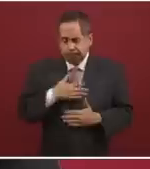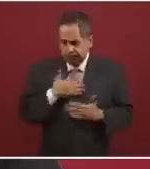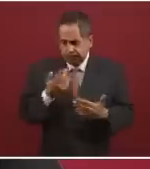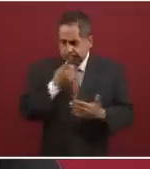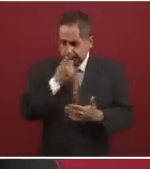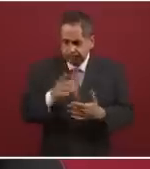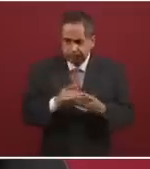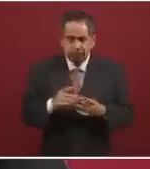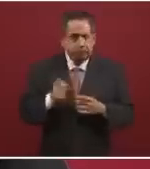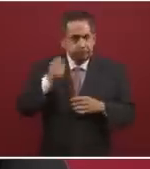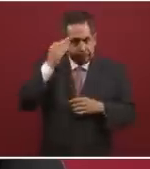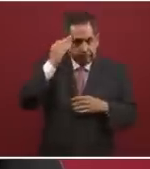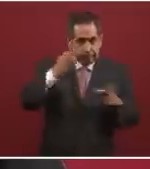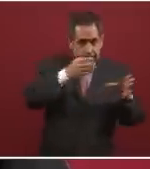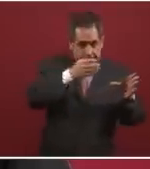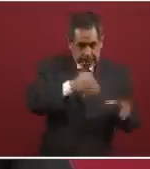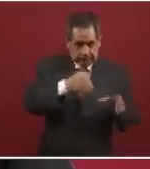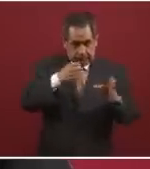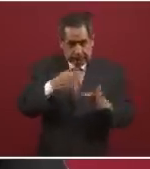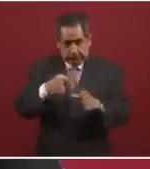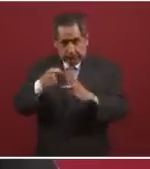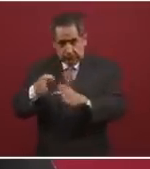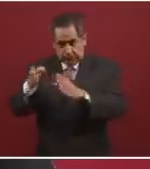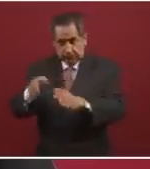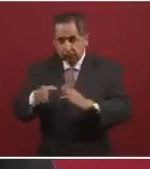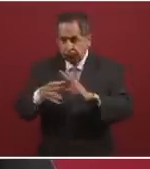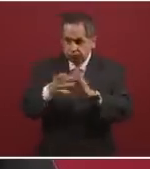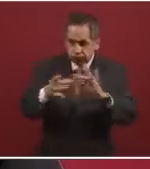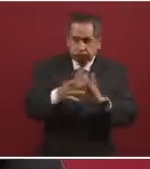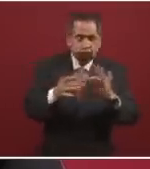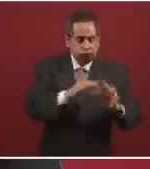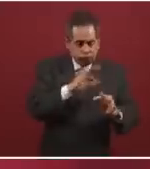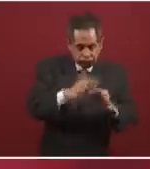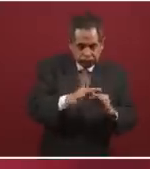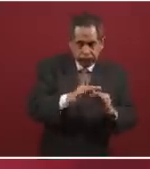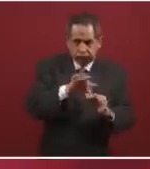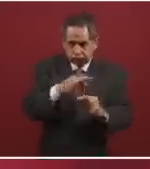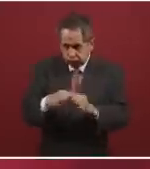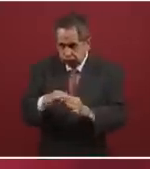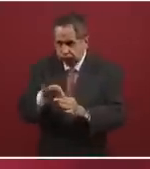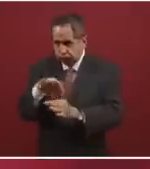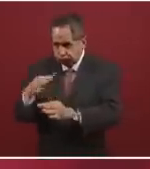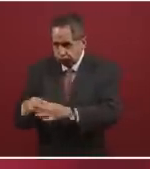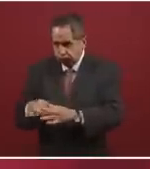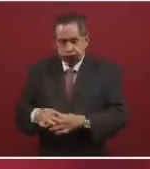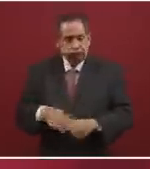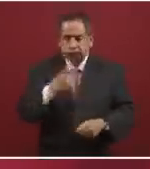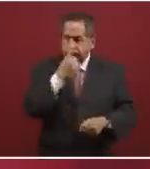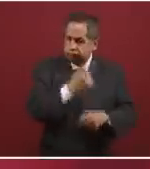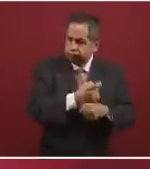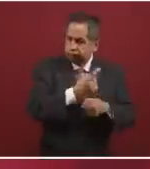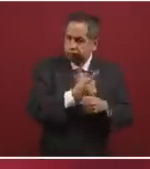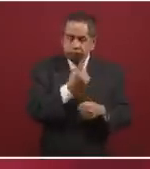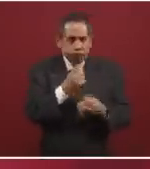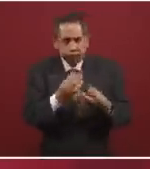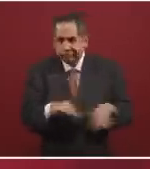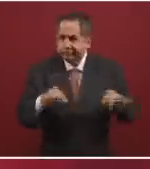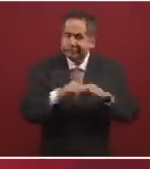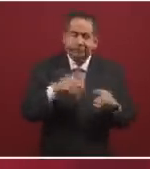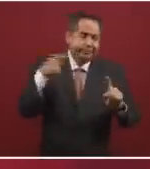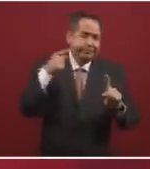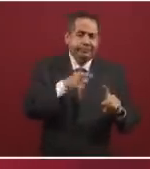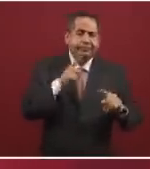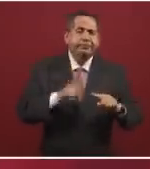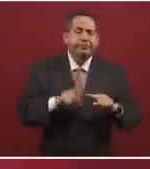mencionar que hay etapas que vamos cubriendo. Lo primero es lo más importante,